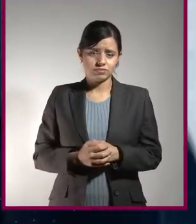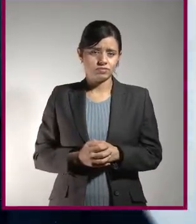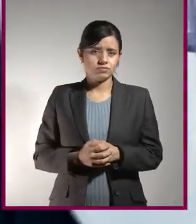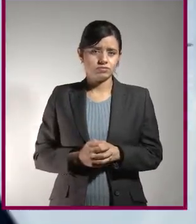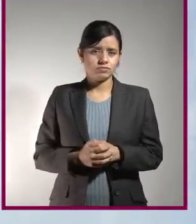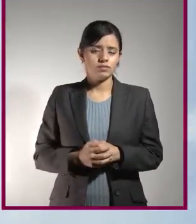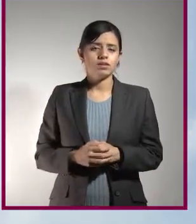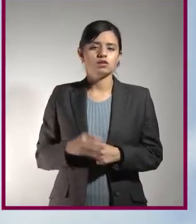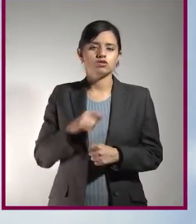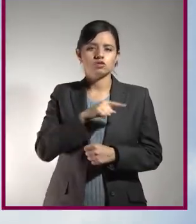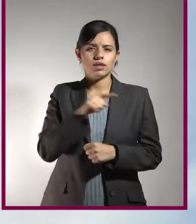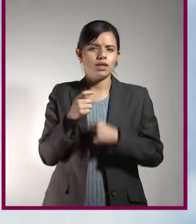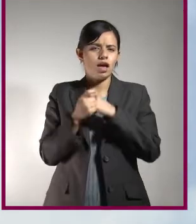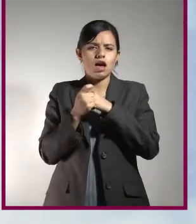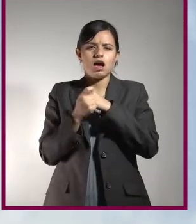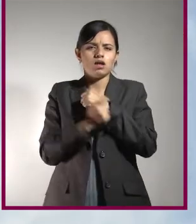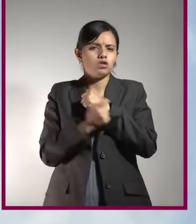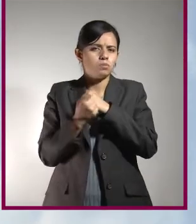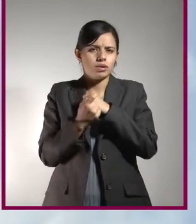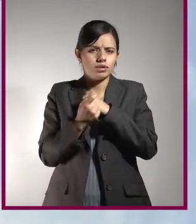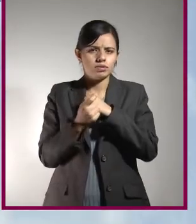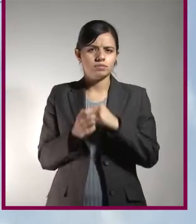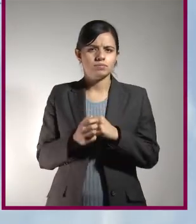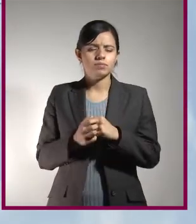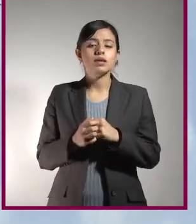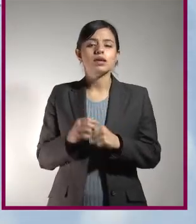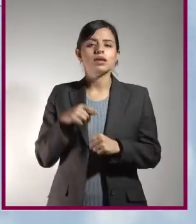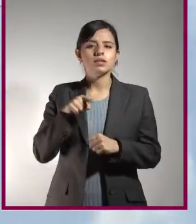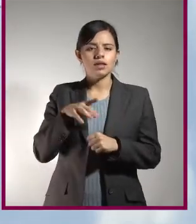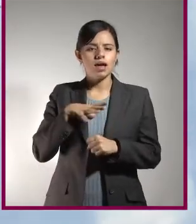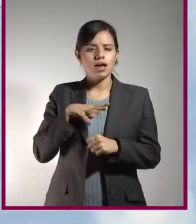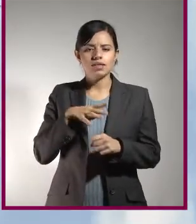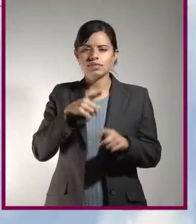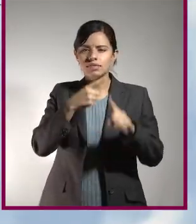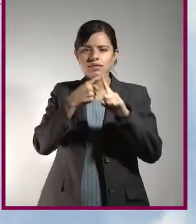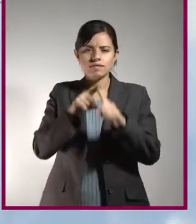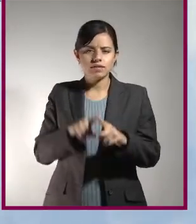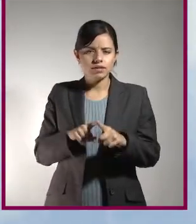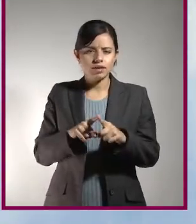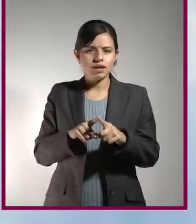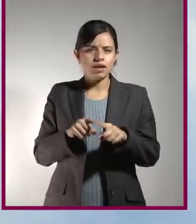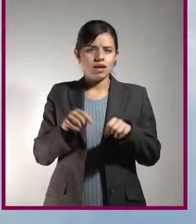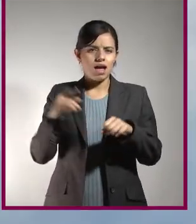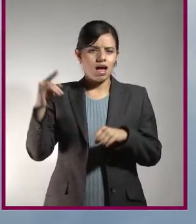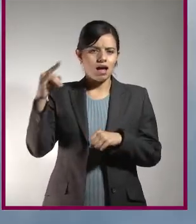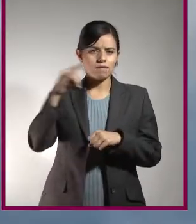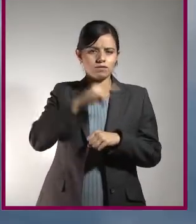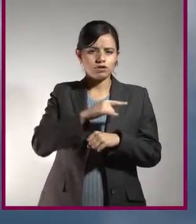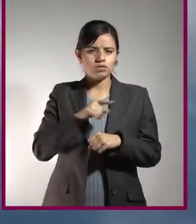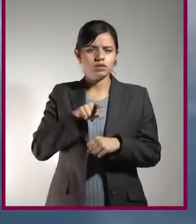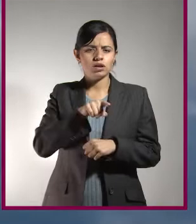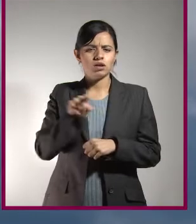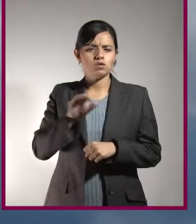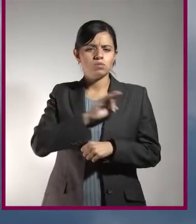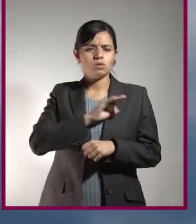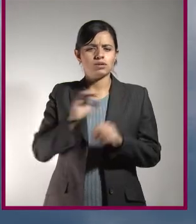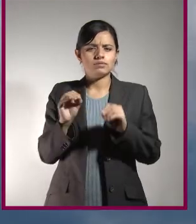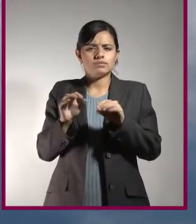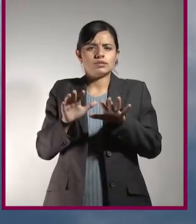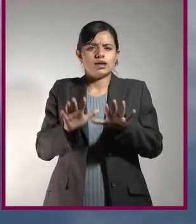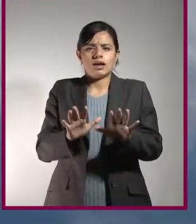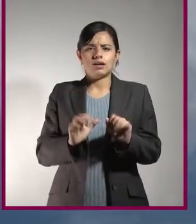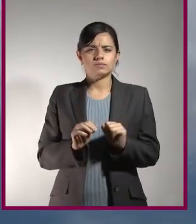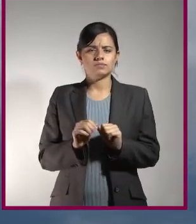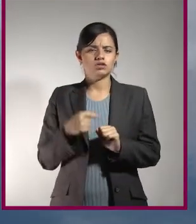Con el piloto automático, que se encarga de casi todas las tareas que implica manejar un avión, los pilotos pueden soltarse a